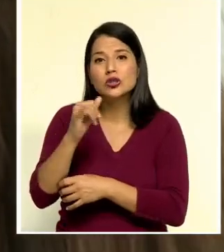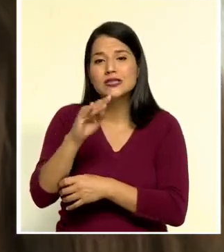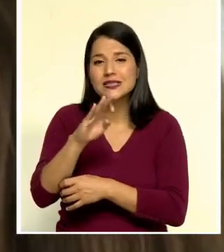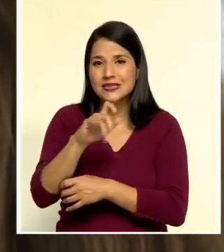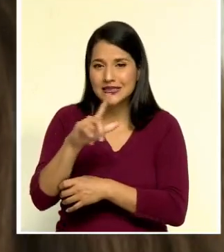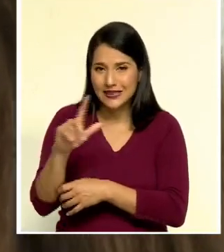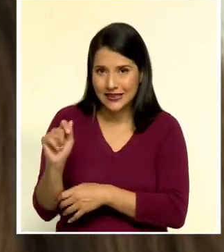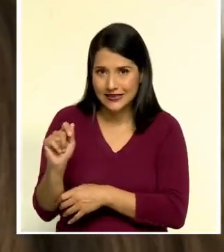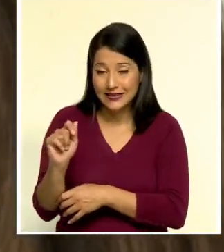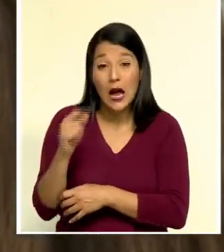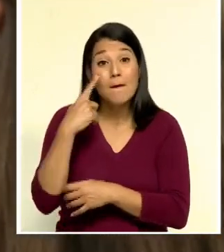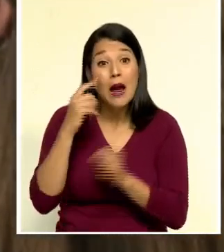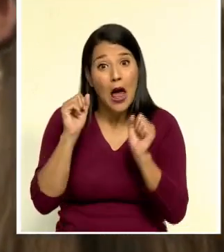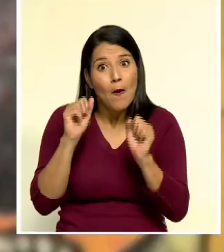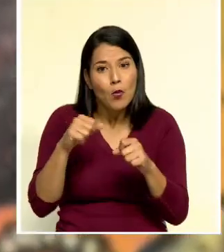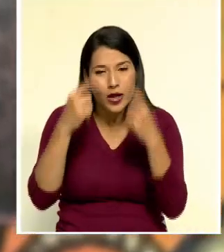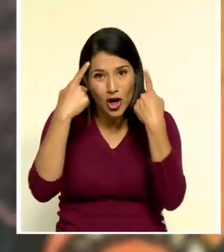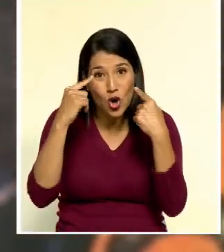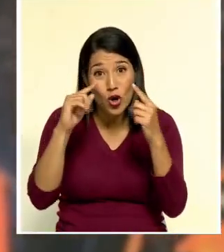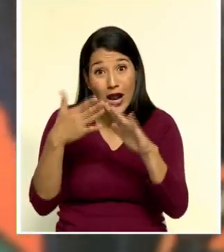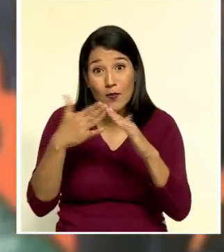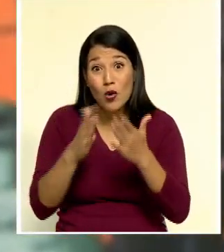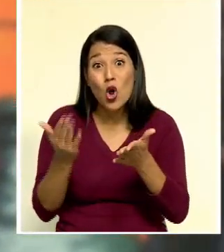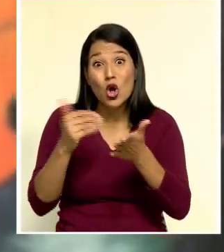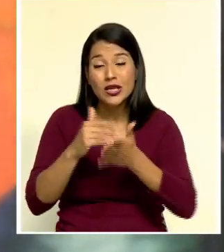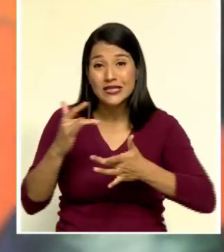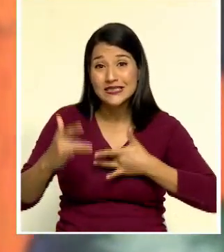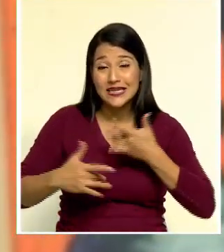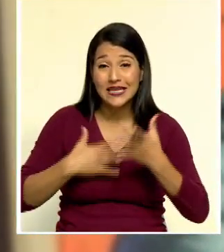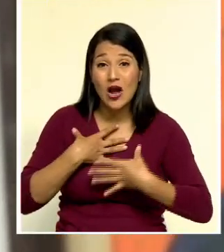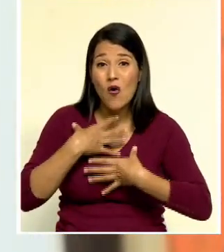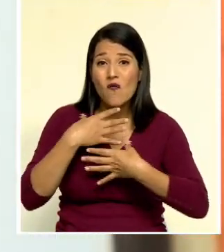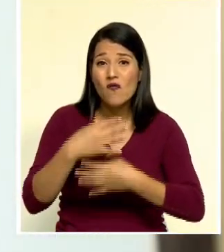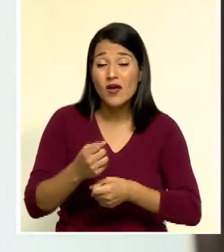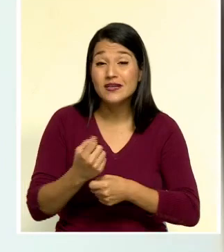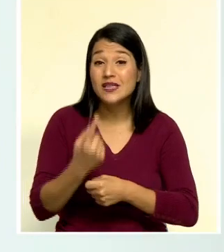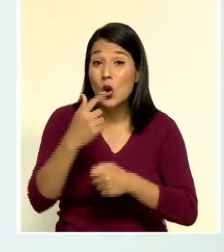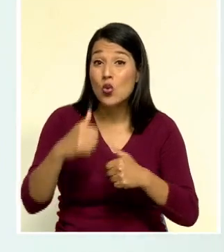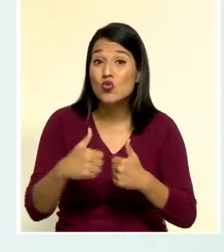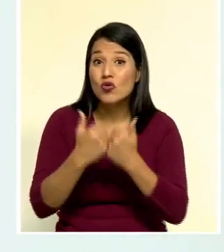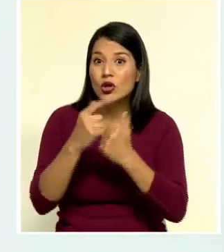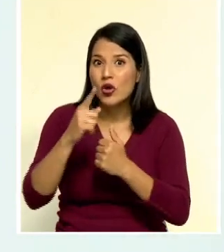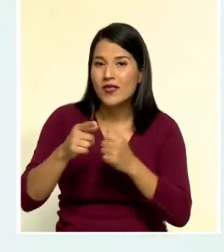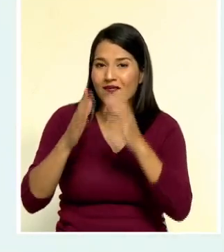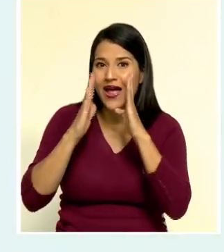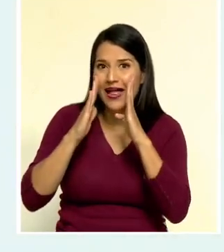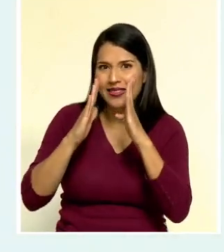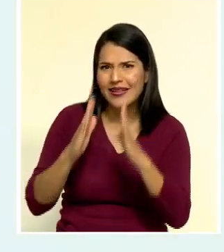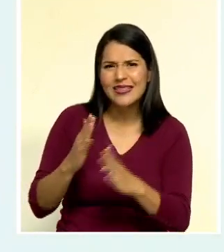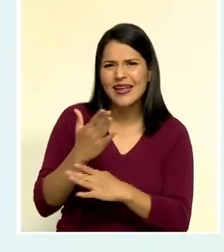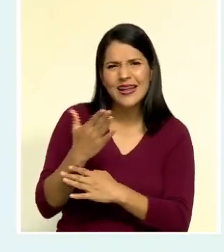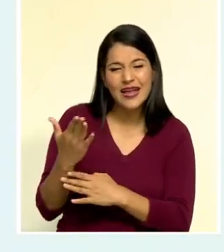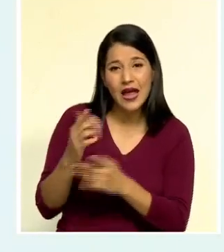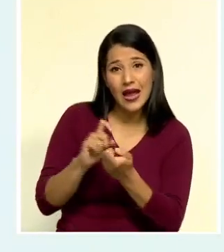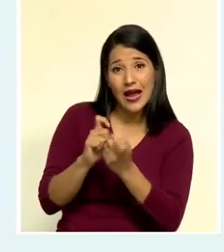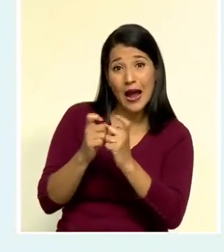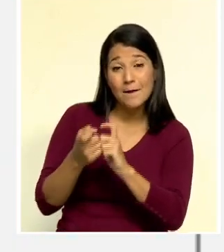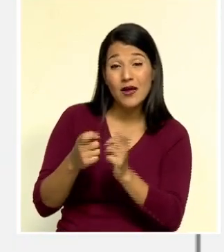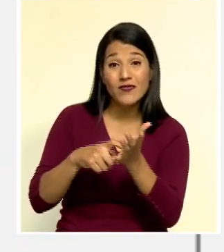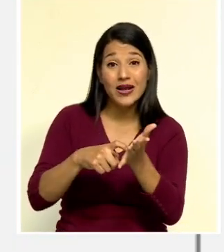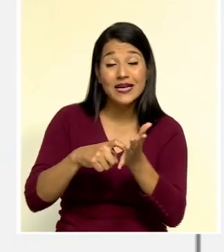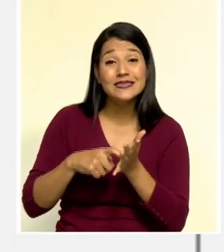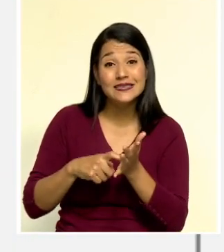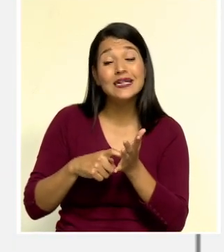para devolver parte de esa credibilidad a la ciudadanía, uno de los retos que afrontará la nueva administración será modificar los